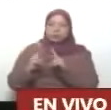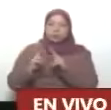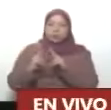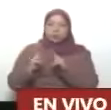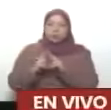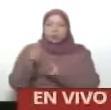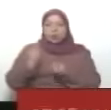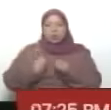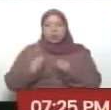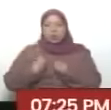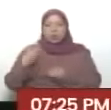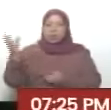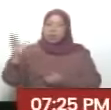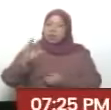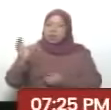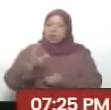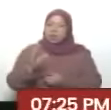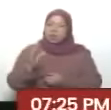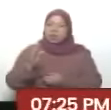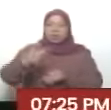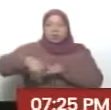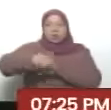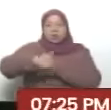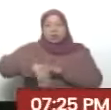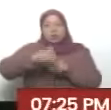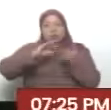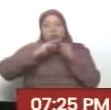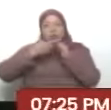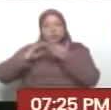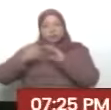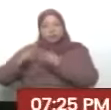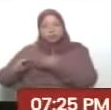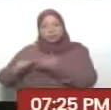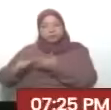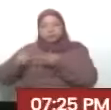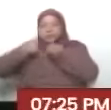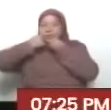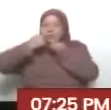los caraqueños, soy caraqueño, pues, de calle, de barrio, de lucha.